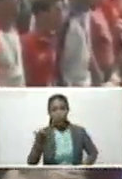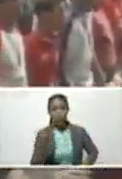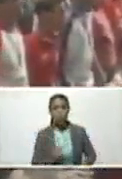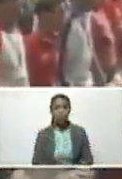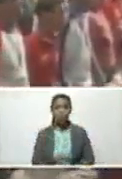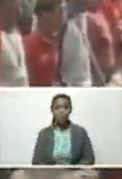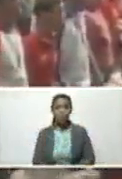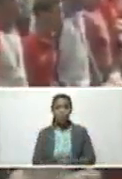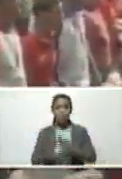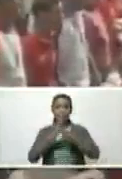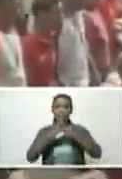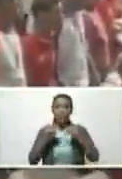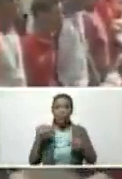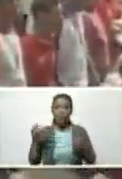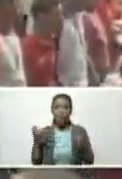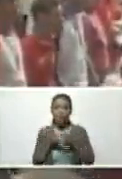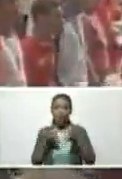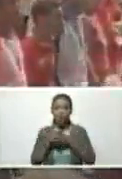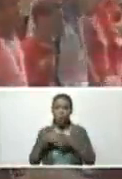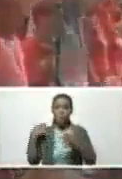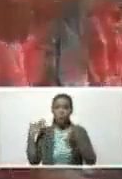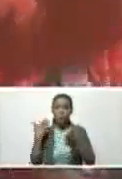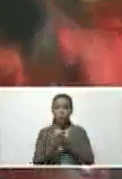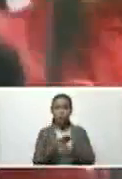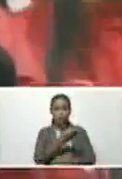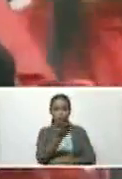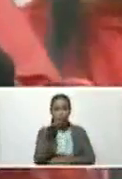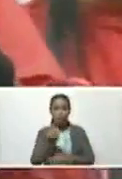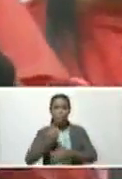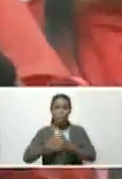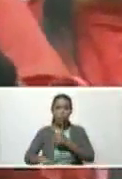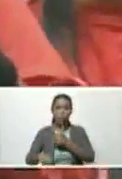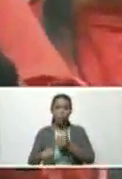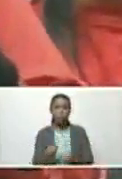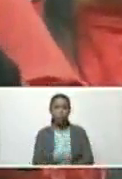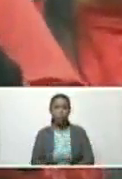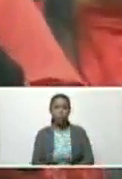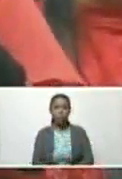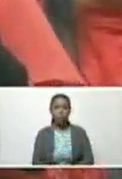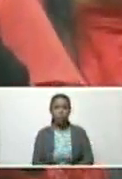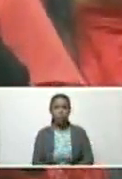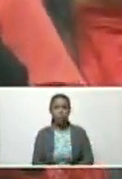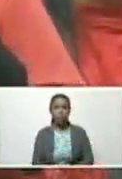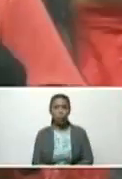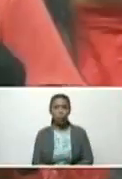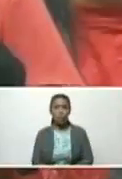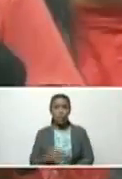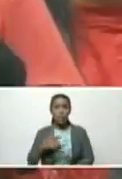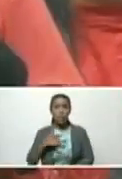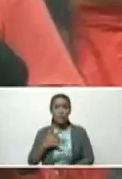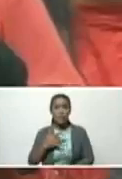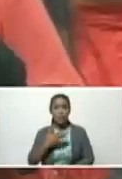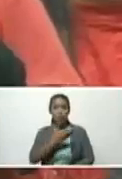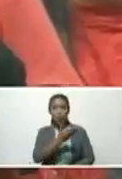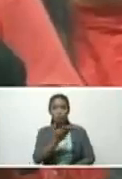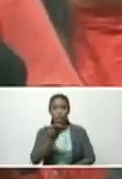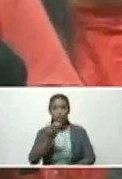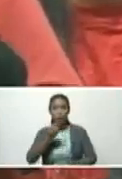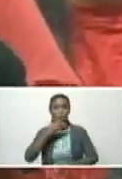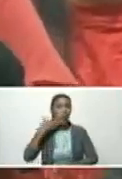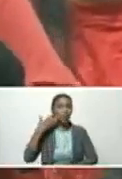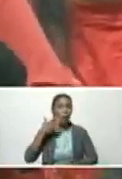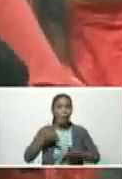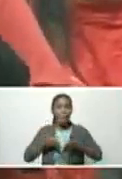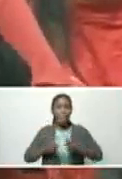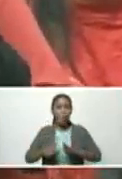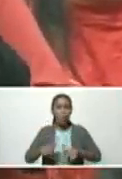y de todas las generaciones que ustedes parirán. Siéntanse ustedes orgullosos de haber nacido en